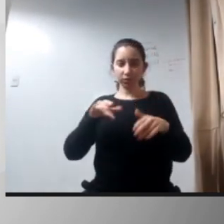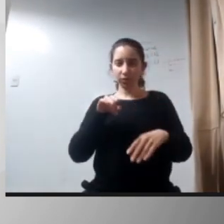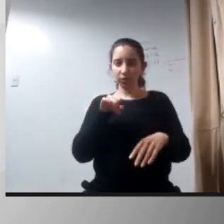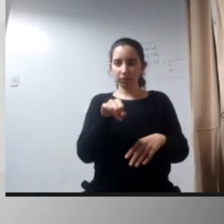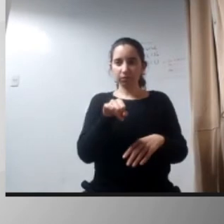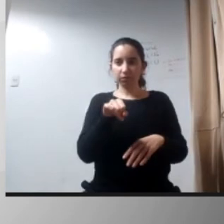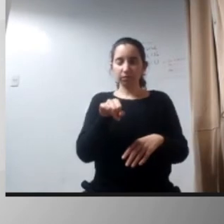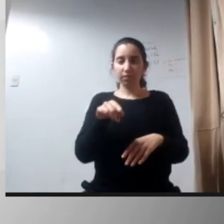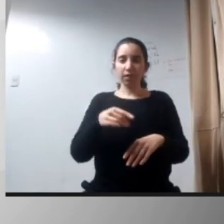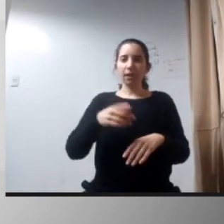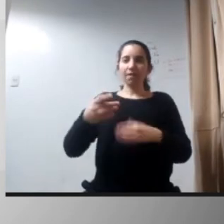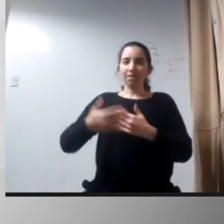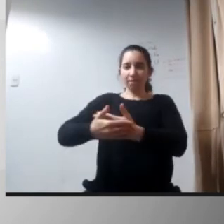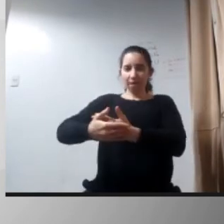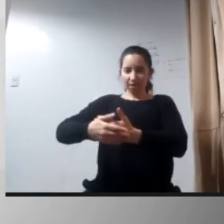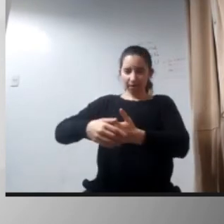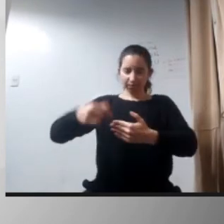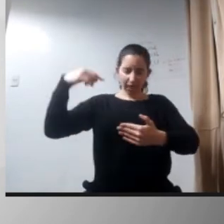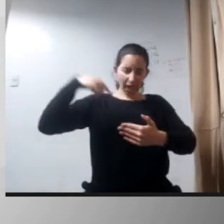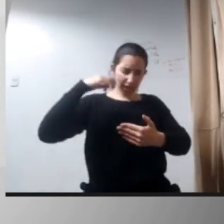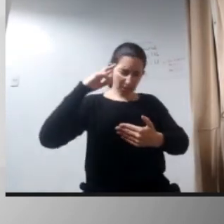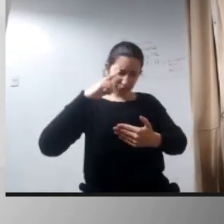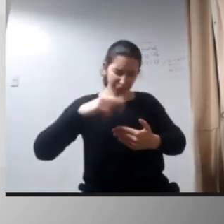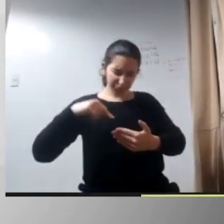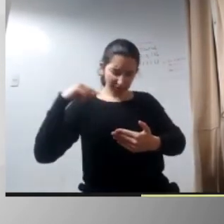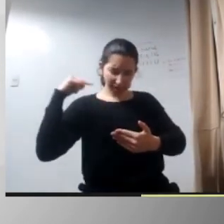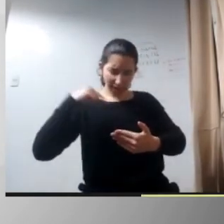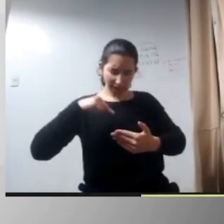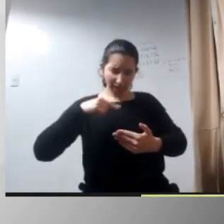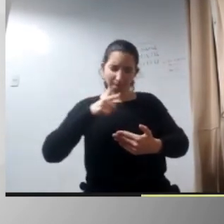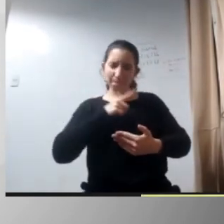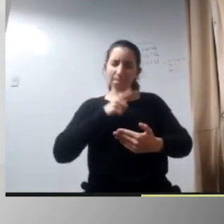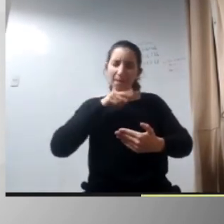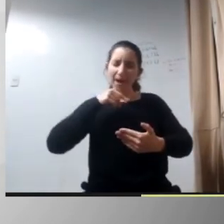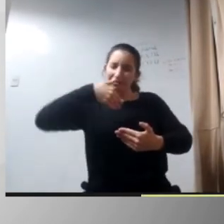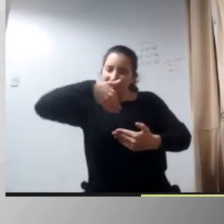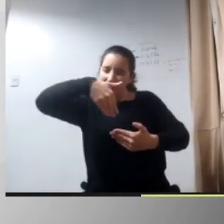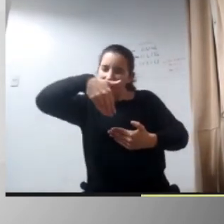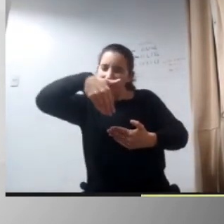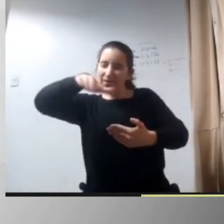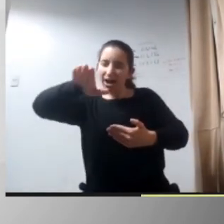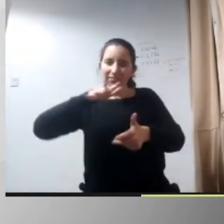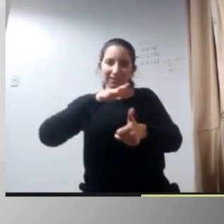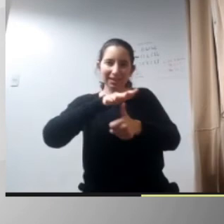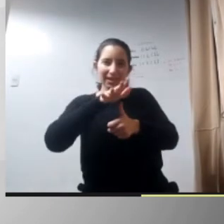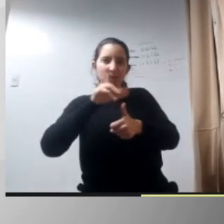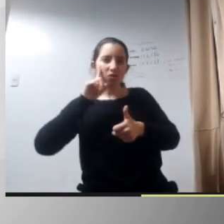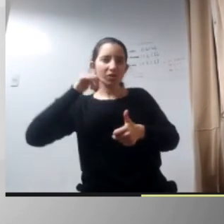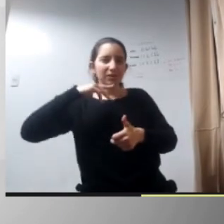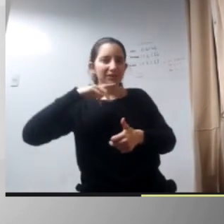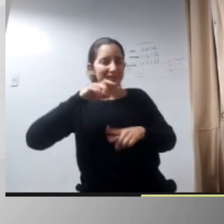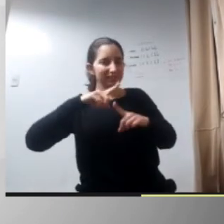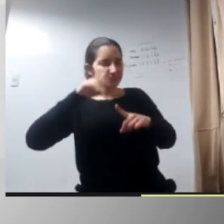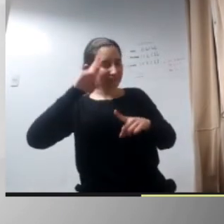un rasgo intersex es que se recibe información que dice, bueno, que